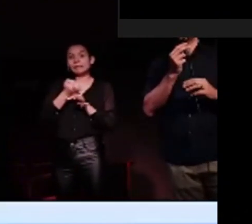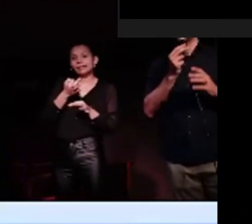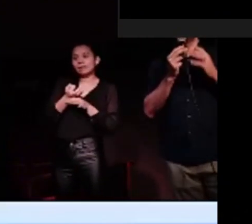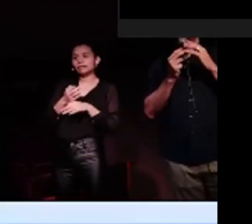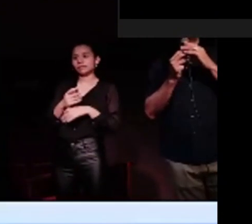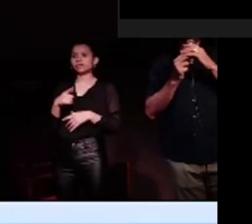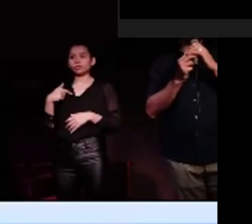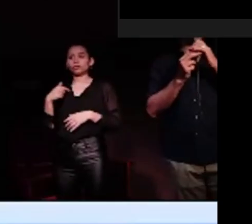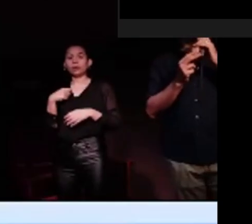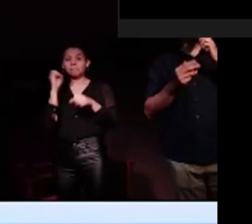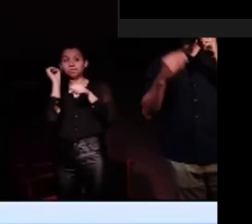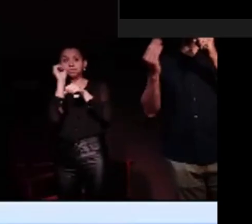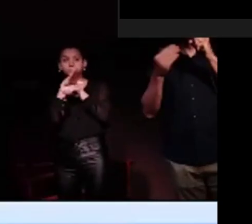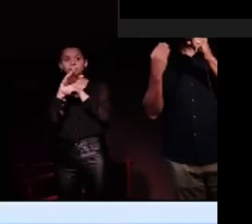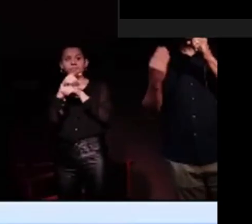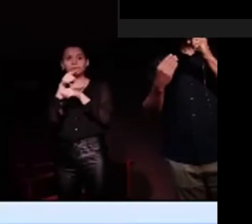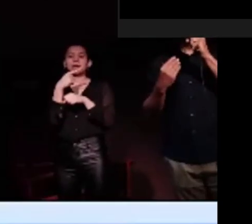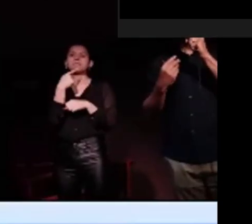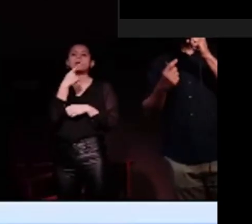queremos sumarnos, queremos hacer.